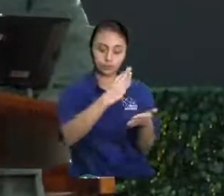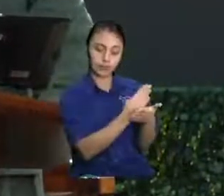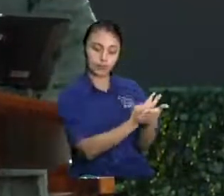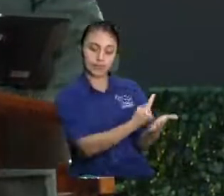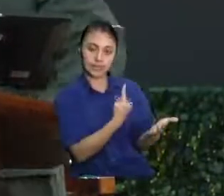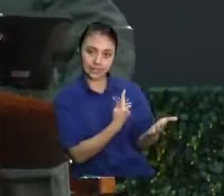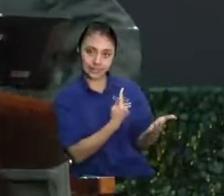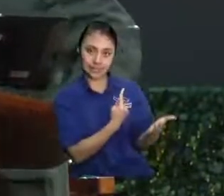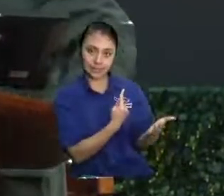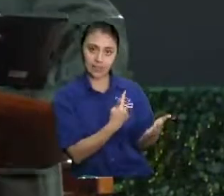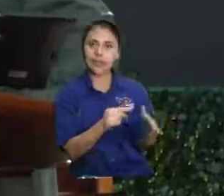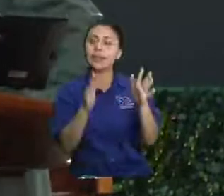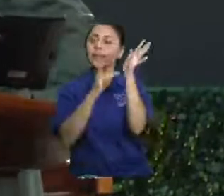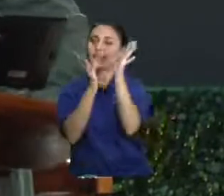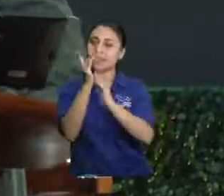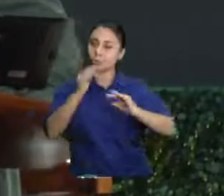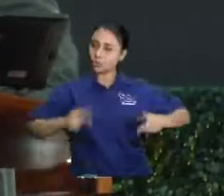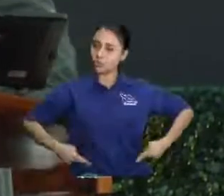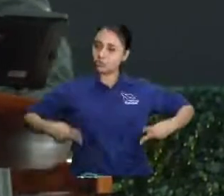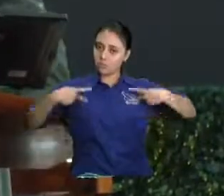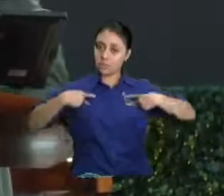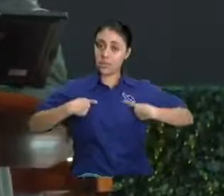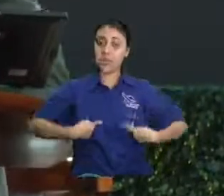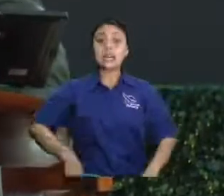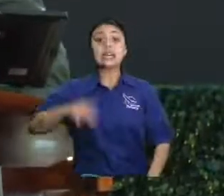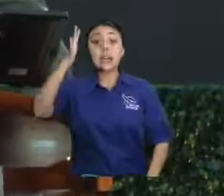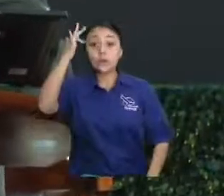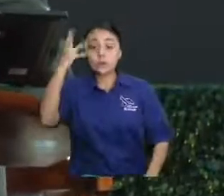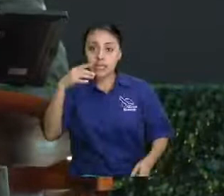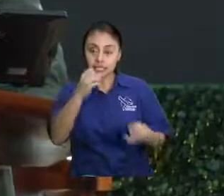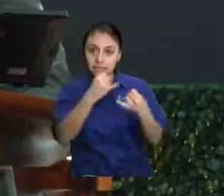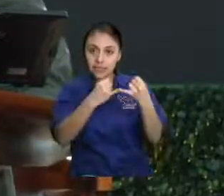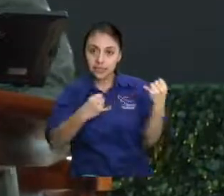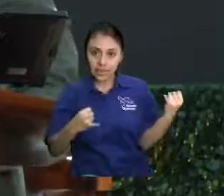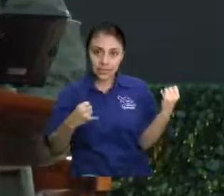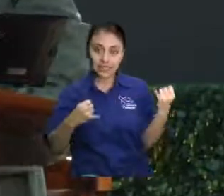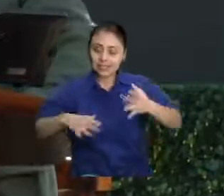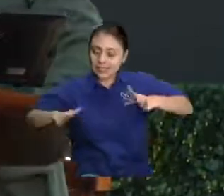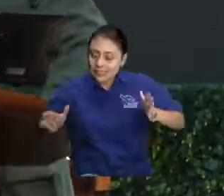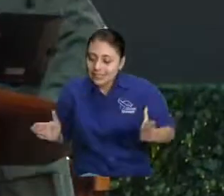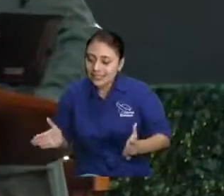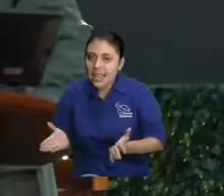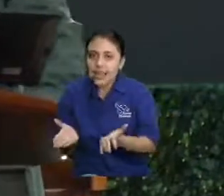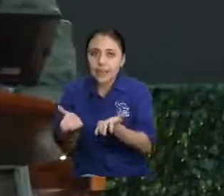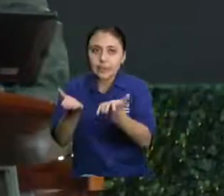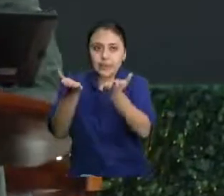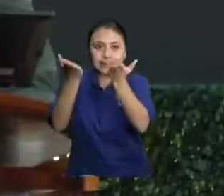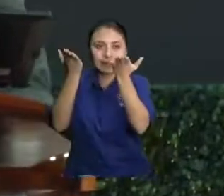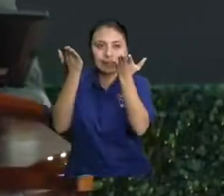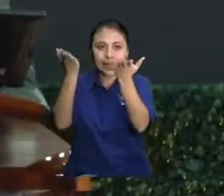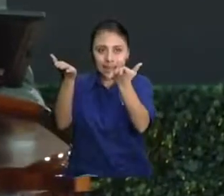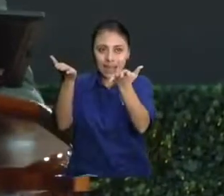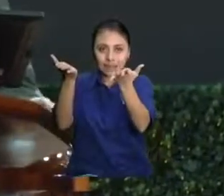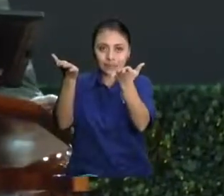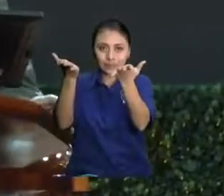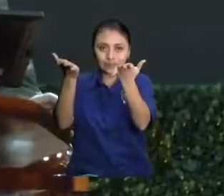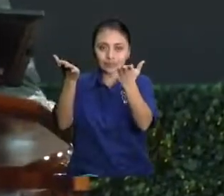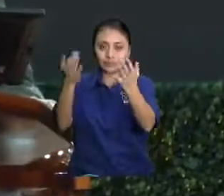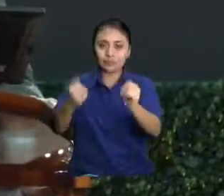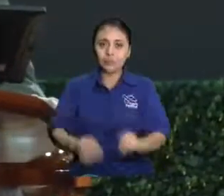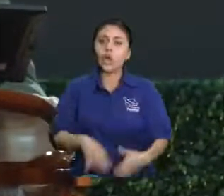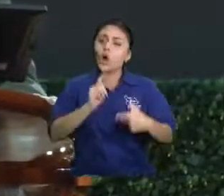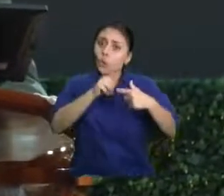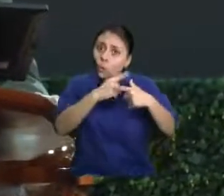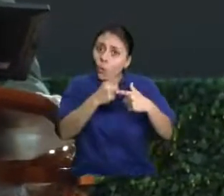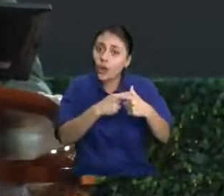vive y en los días postreros, en los días finales, se levantará de en medio de las cenizas. ¿Cuándo